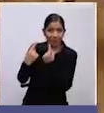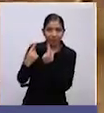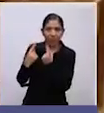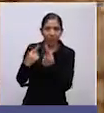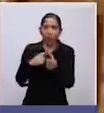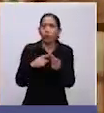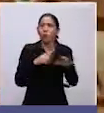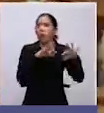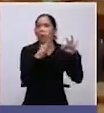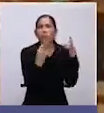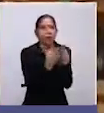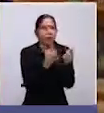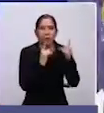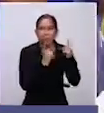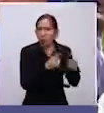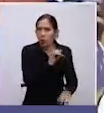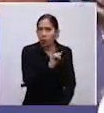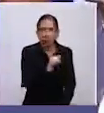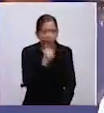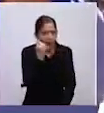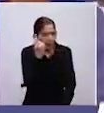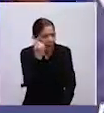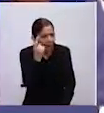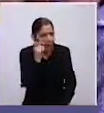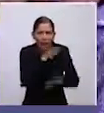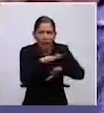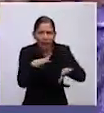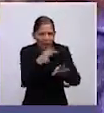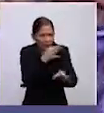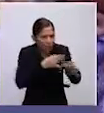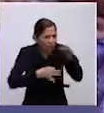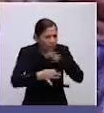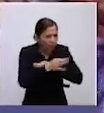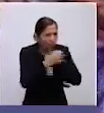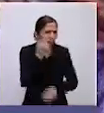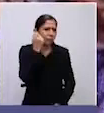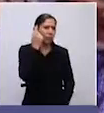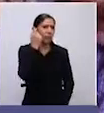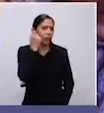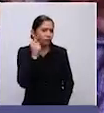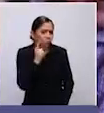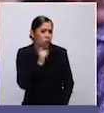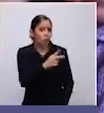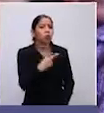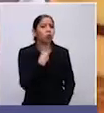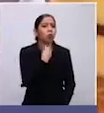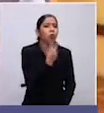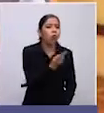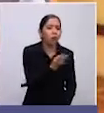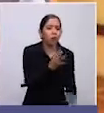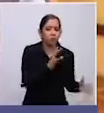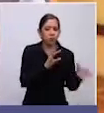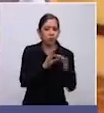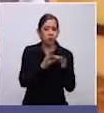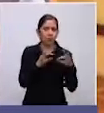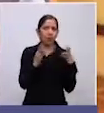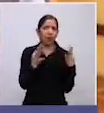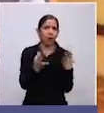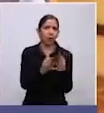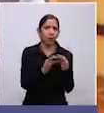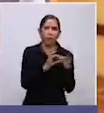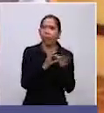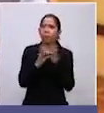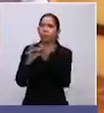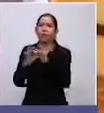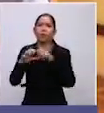familias, entender y ser y tener la capacidad de escucharlos y de vincular sus voces a las familias, la sociedad, los